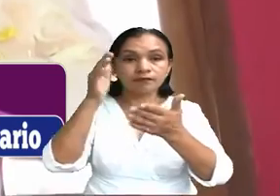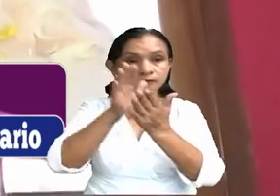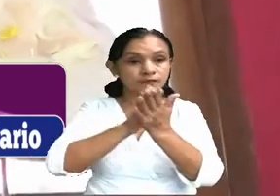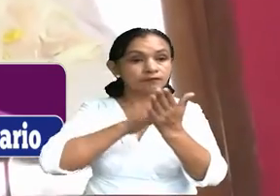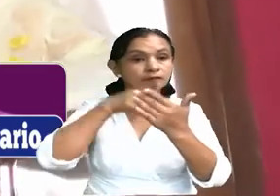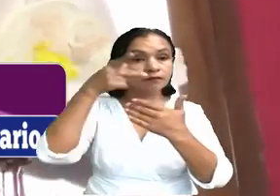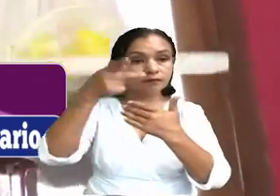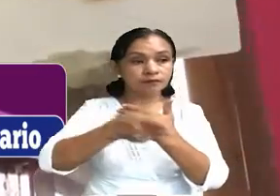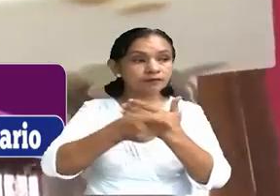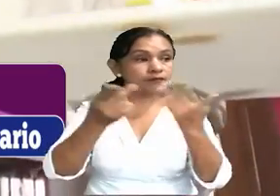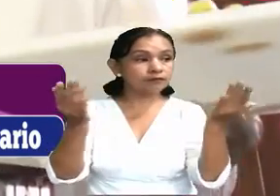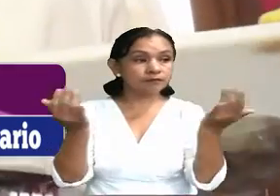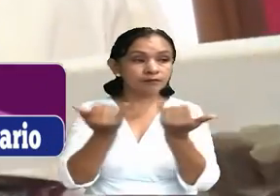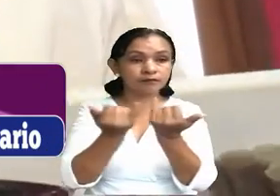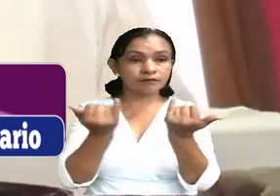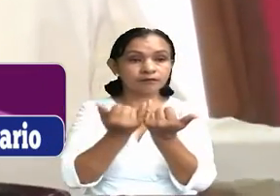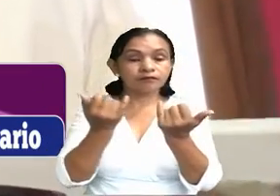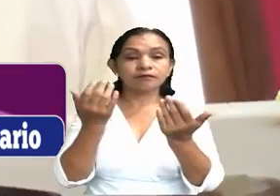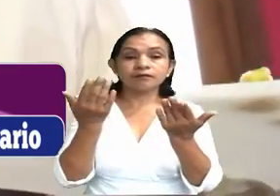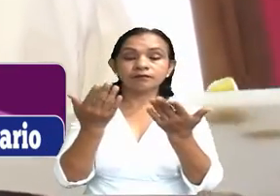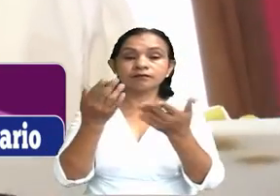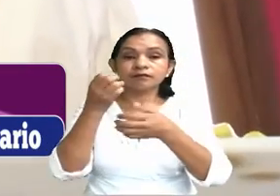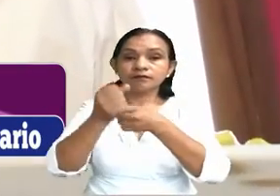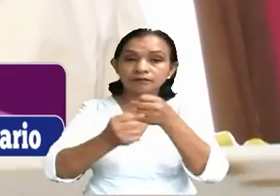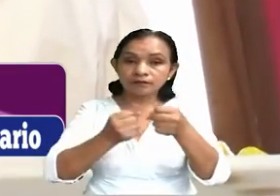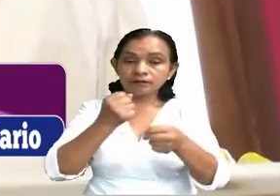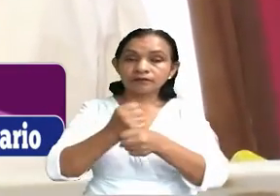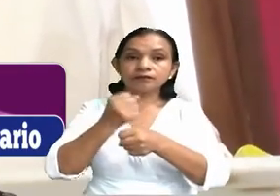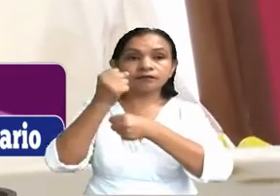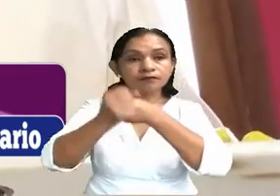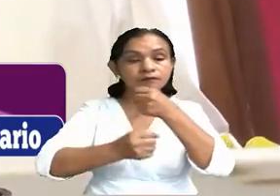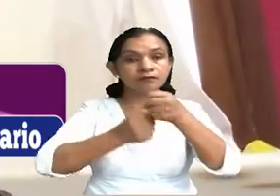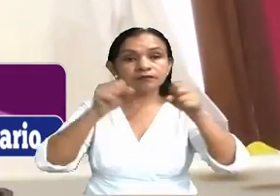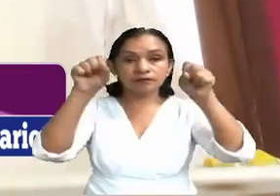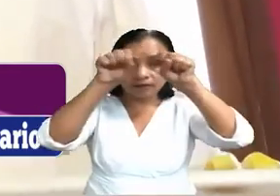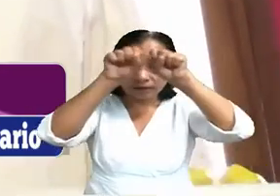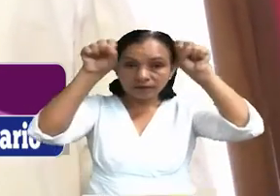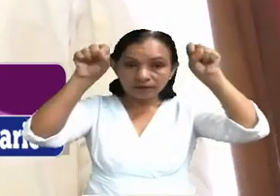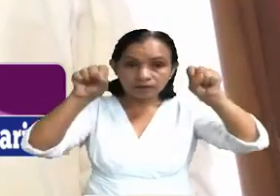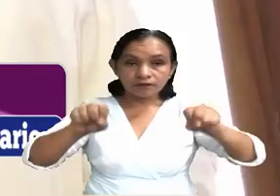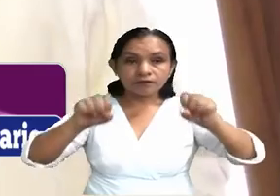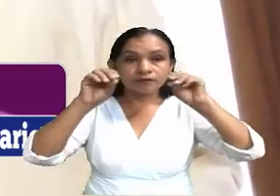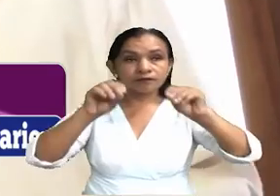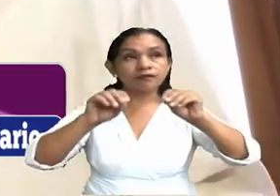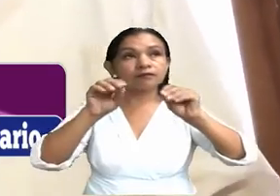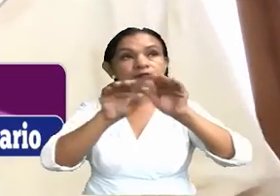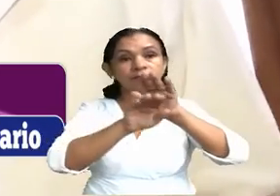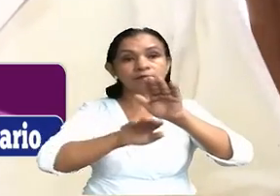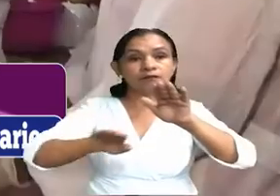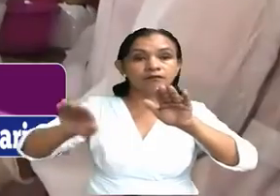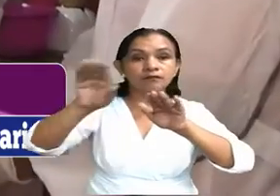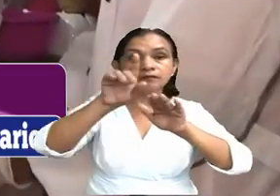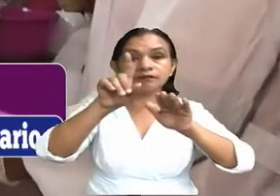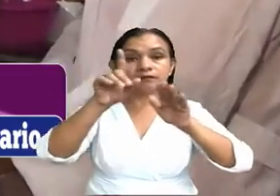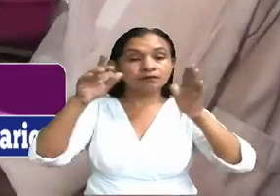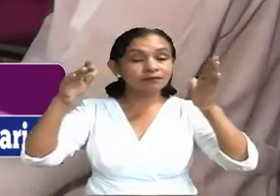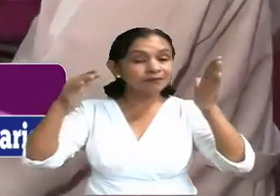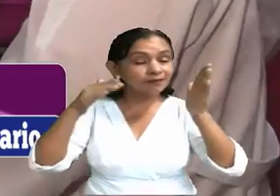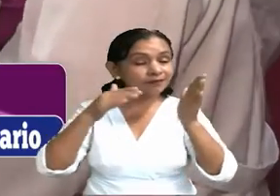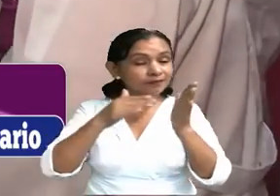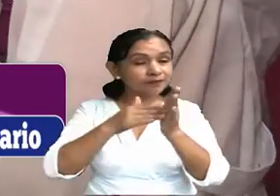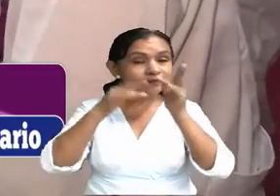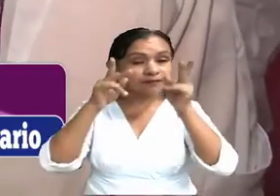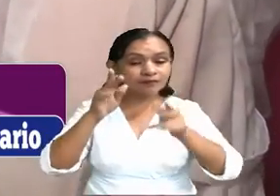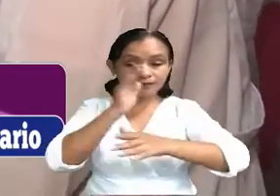Programas Estratégicos cada año capacita a más de 1,000 protagonistas con discapacidad